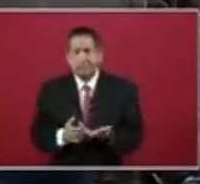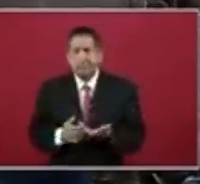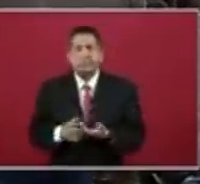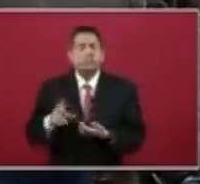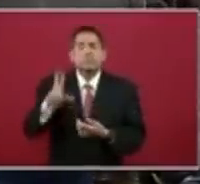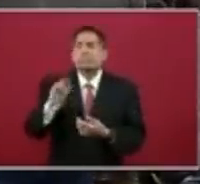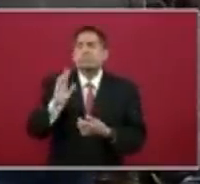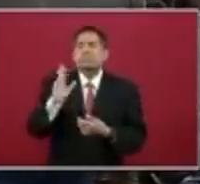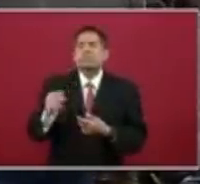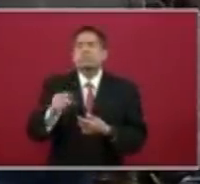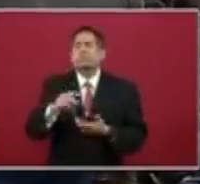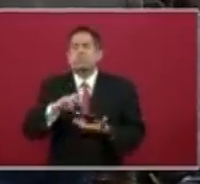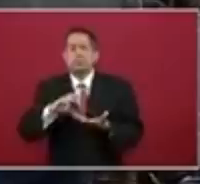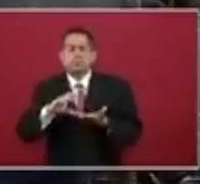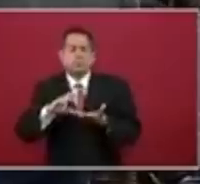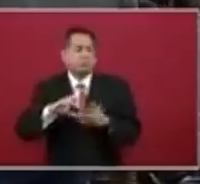haber